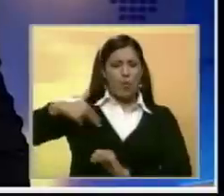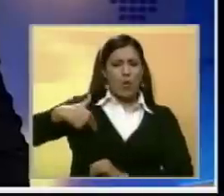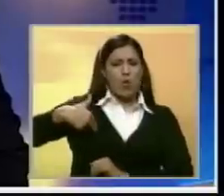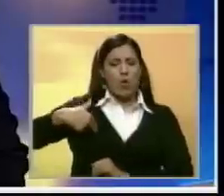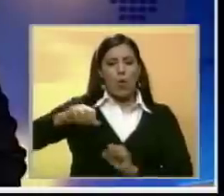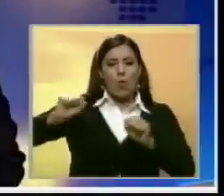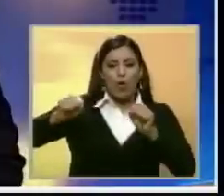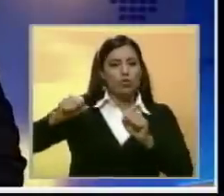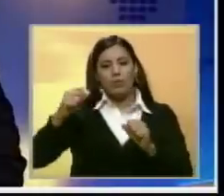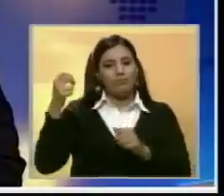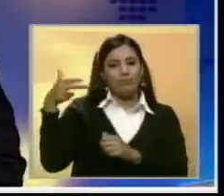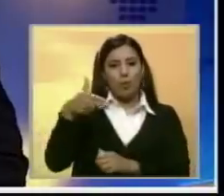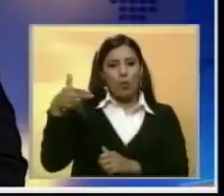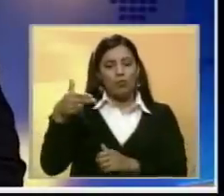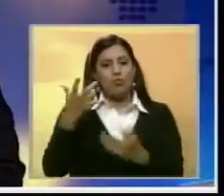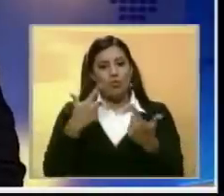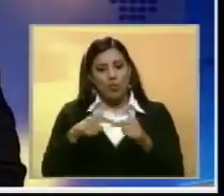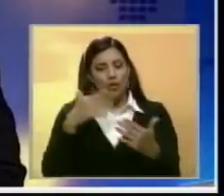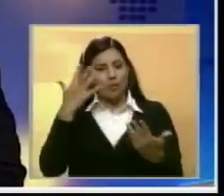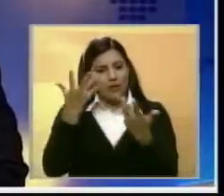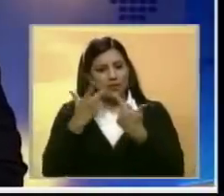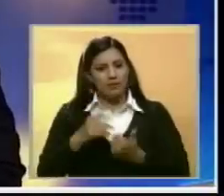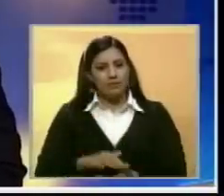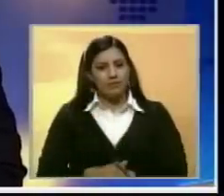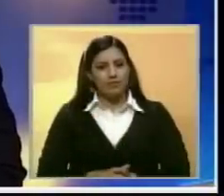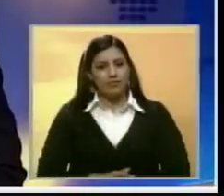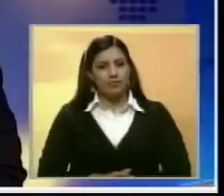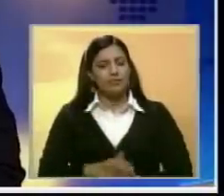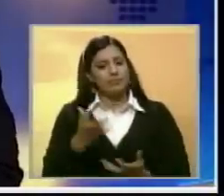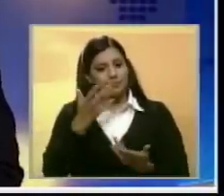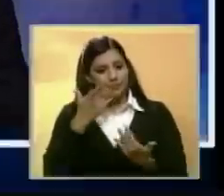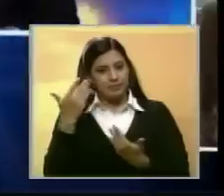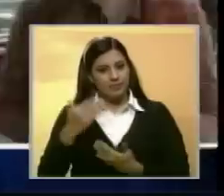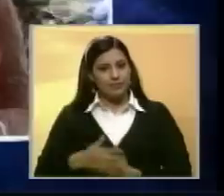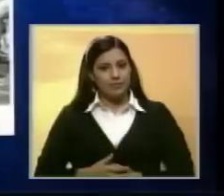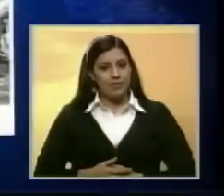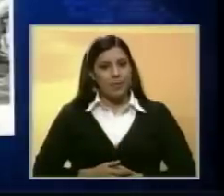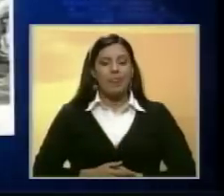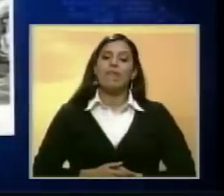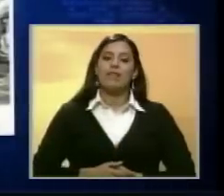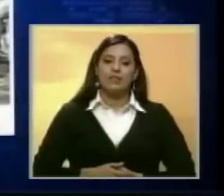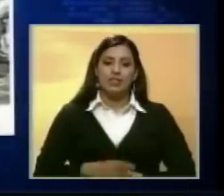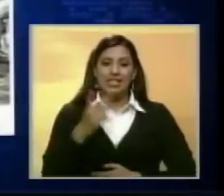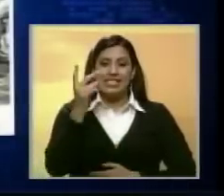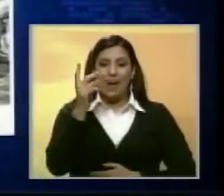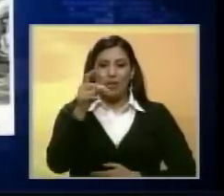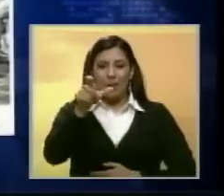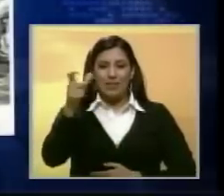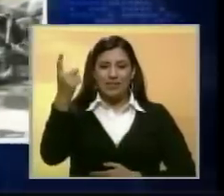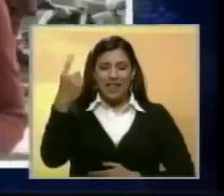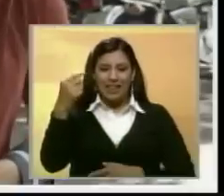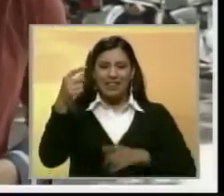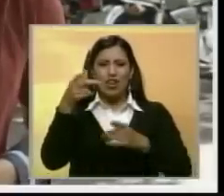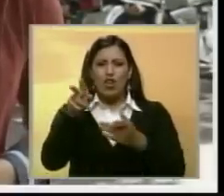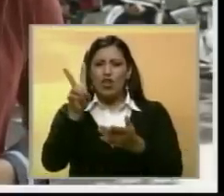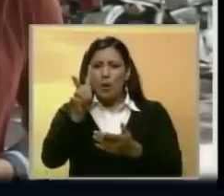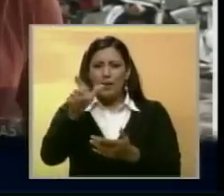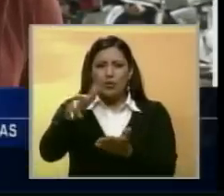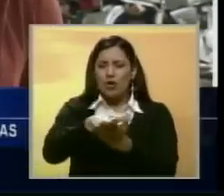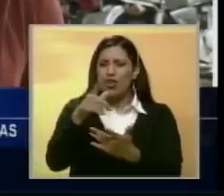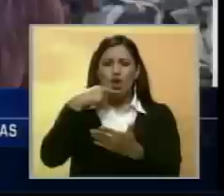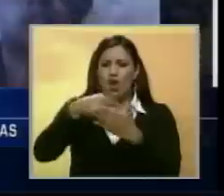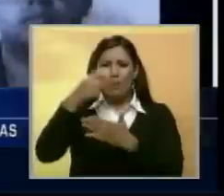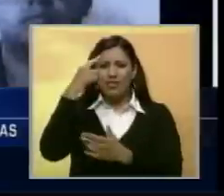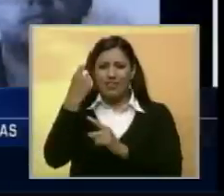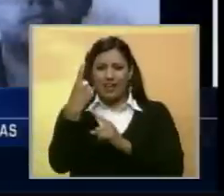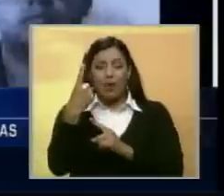robo de su moto. Fabiola Yaquinto nos amplía la información. Adelante, Fabiola. el segundo cadáver hallado en el Guarataro quedó